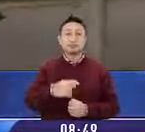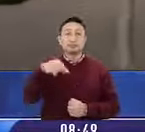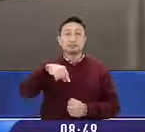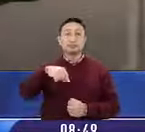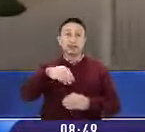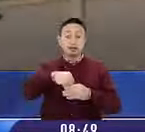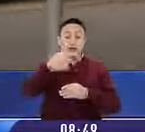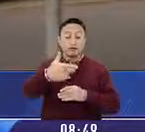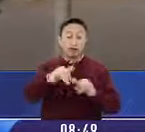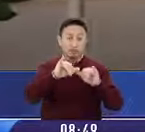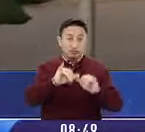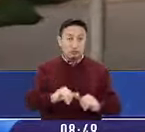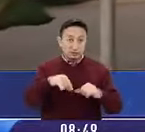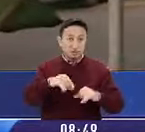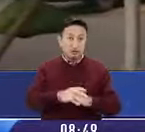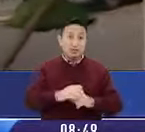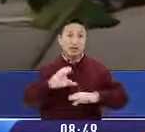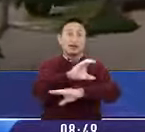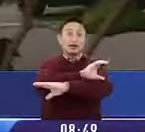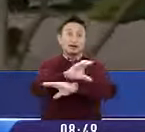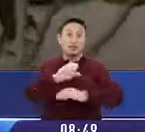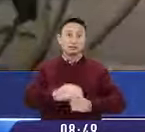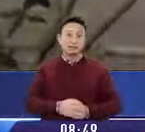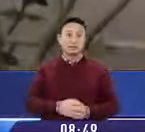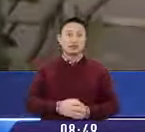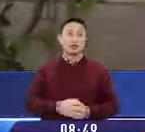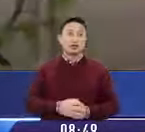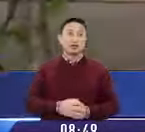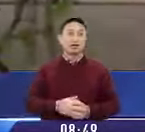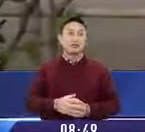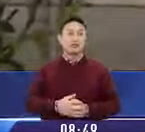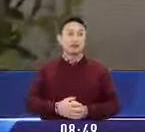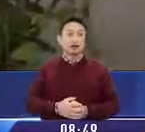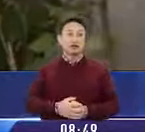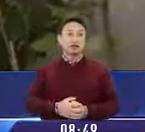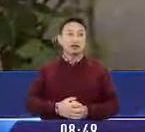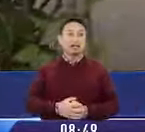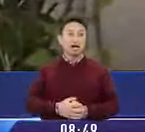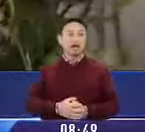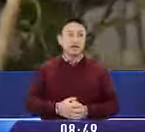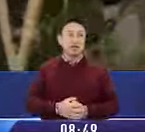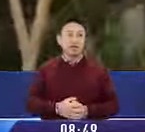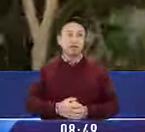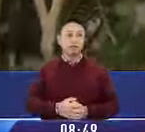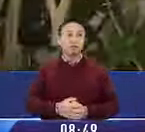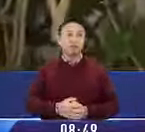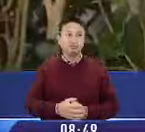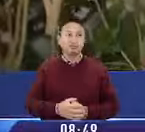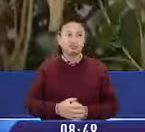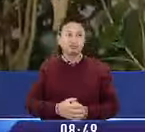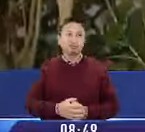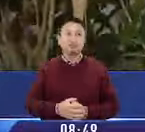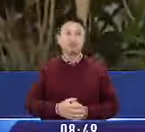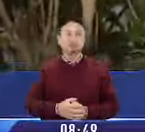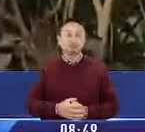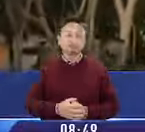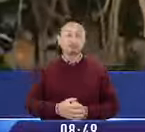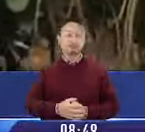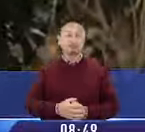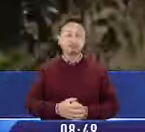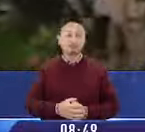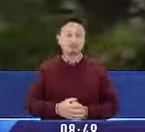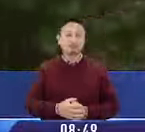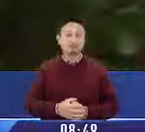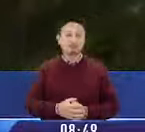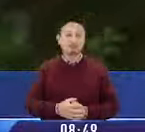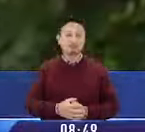en los exteriores de esta finca. También se menciona que entre los detenidos existe una persona